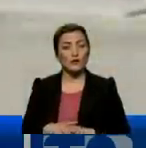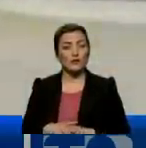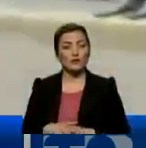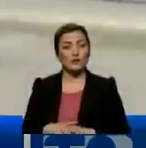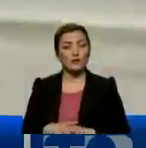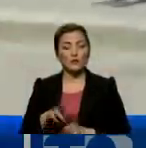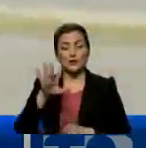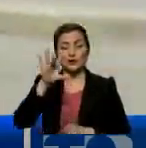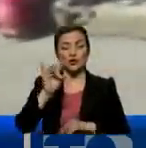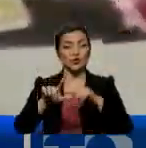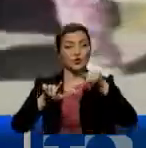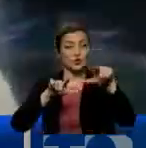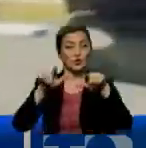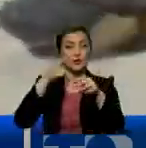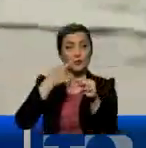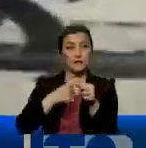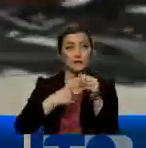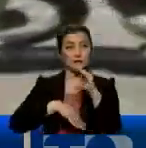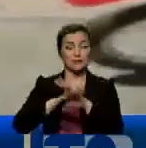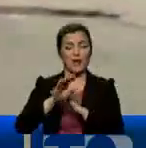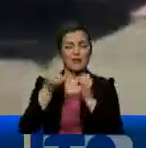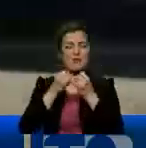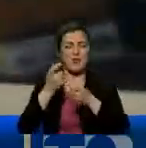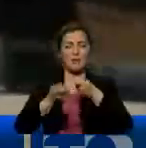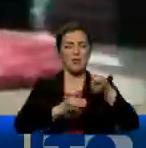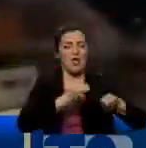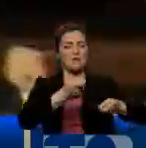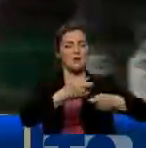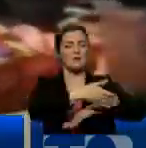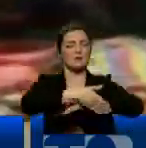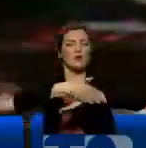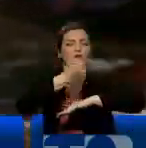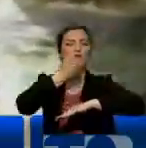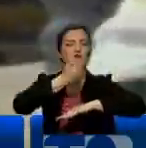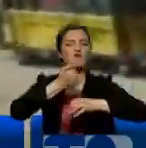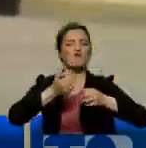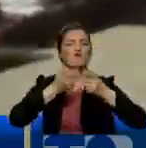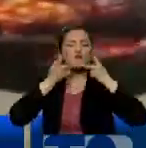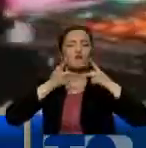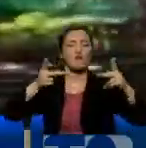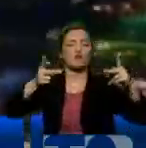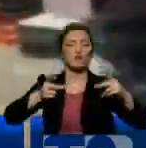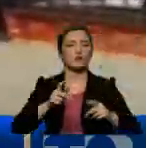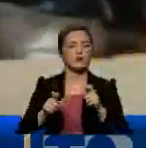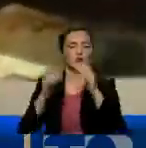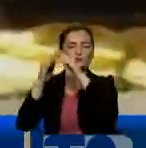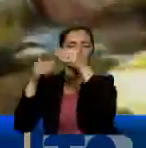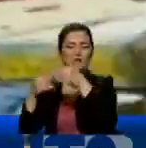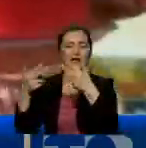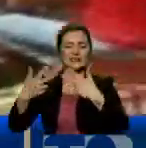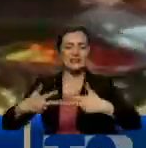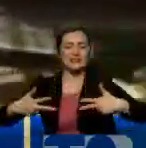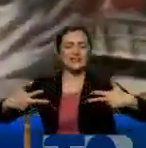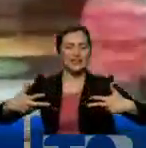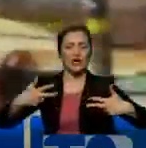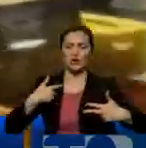En 38 puntos de la capital proliferan las ventas ambulantes en el espacio público. Esta problemática inquieta a los vecinos de Chillogallo, en el sur de Quito, pues